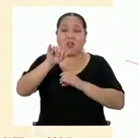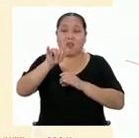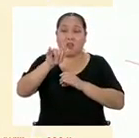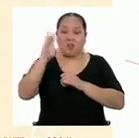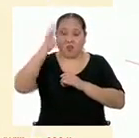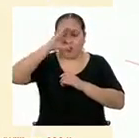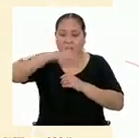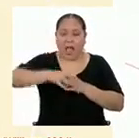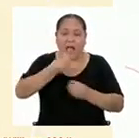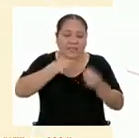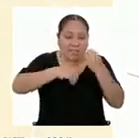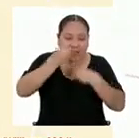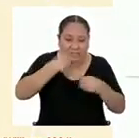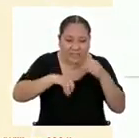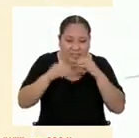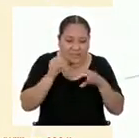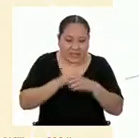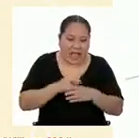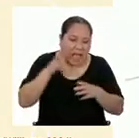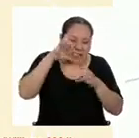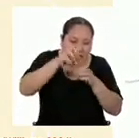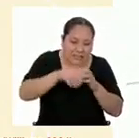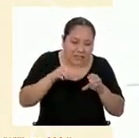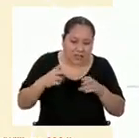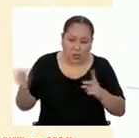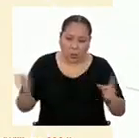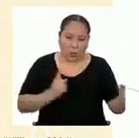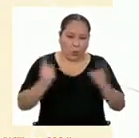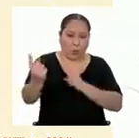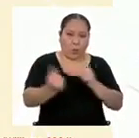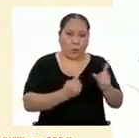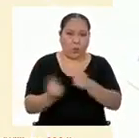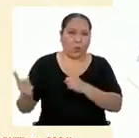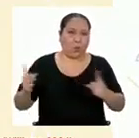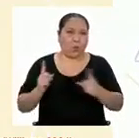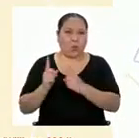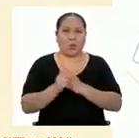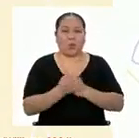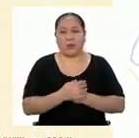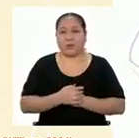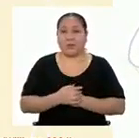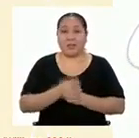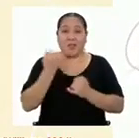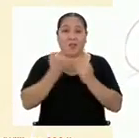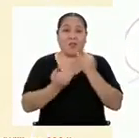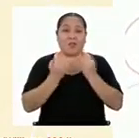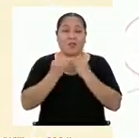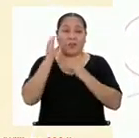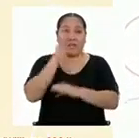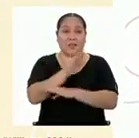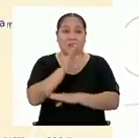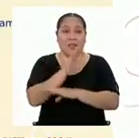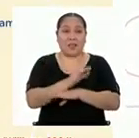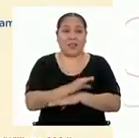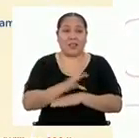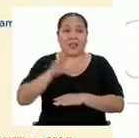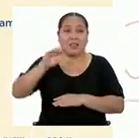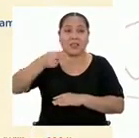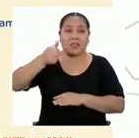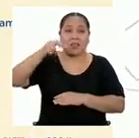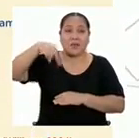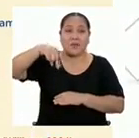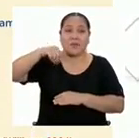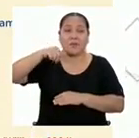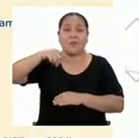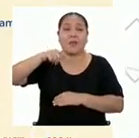el montón de hierba y se disponen a devorarla. En nuestra última tarde en Chaparrí, Darren Res y yo desafiamos el